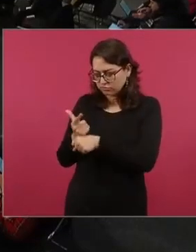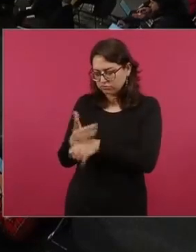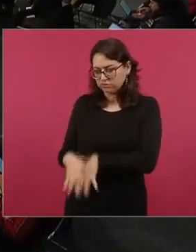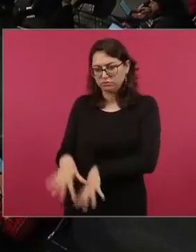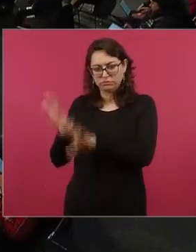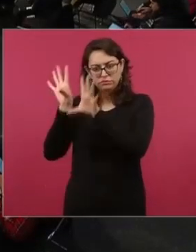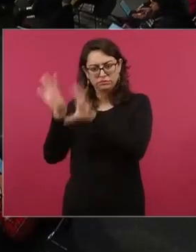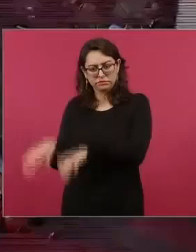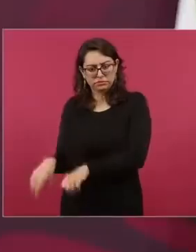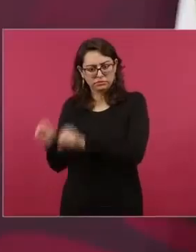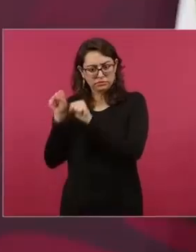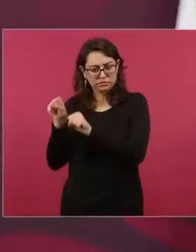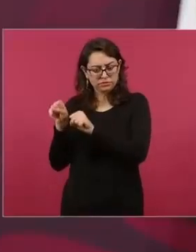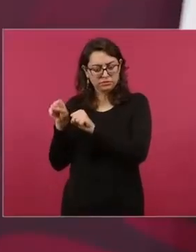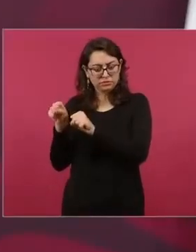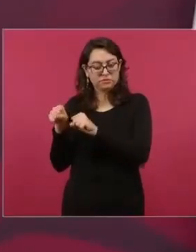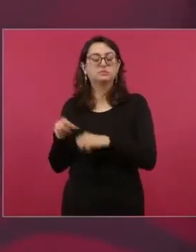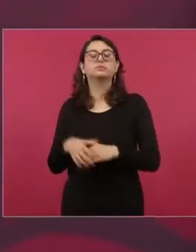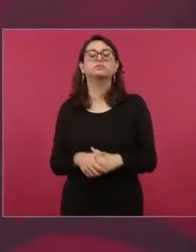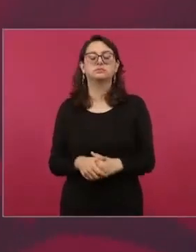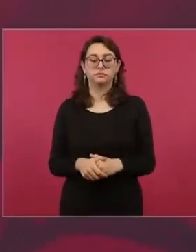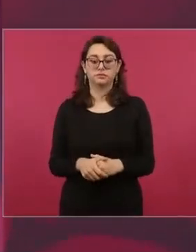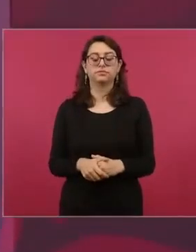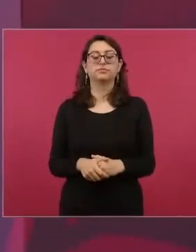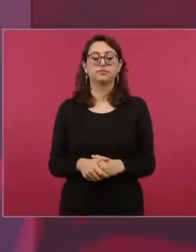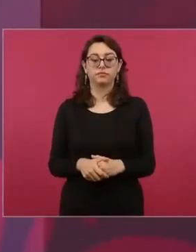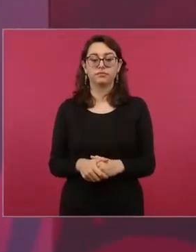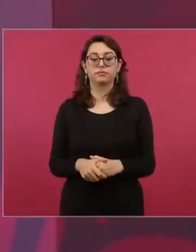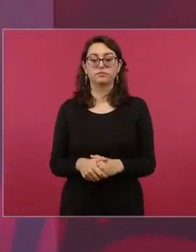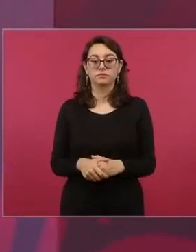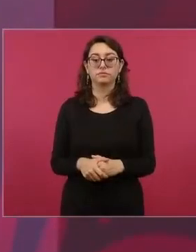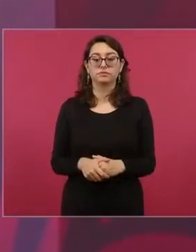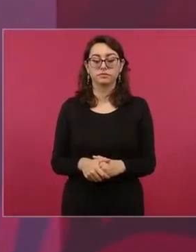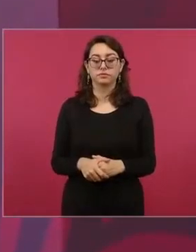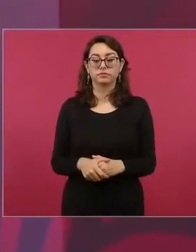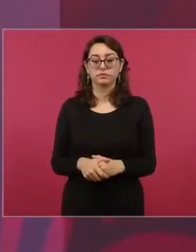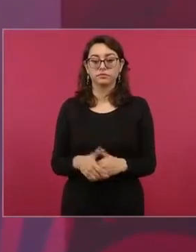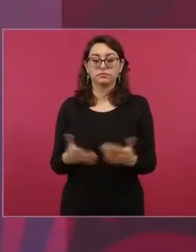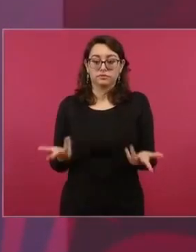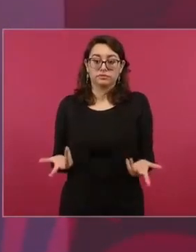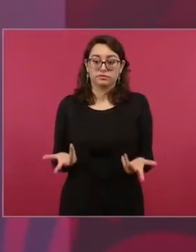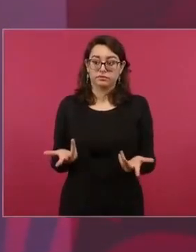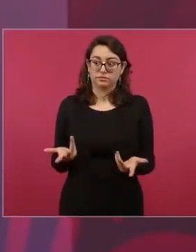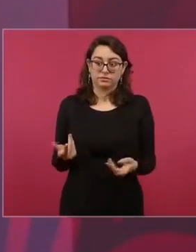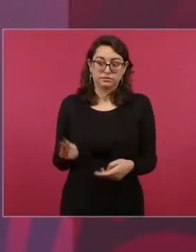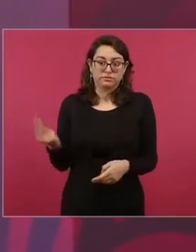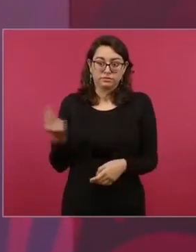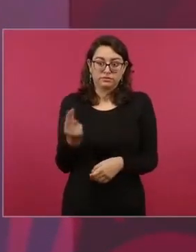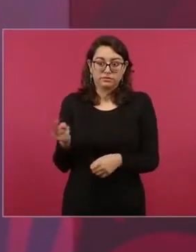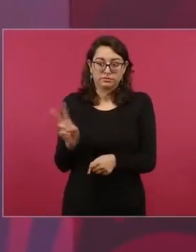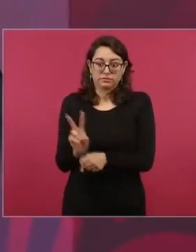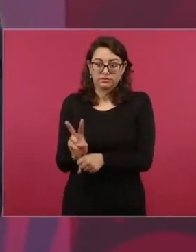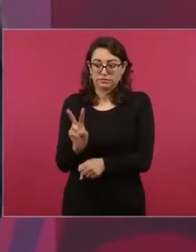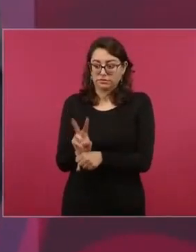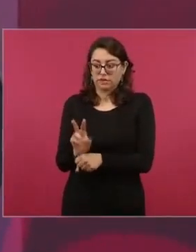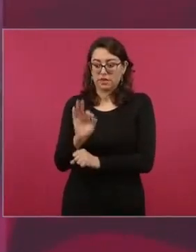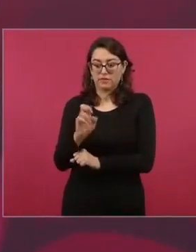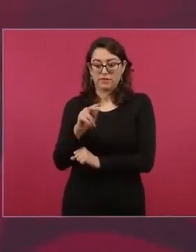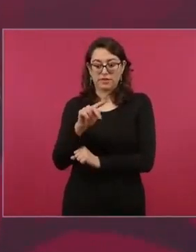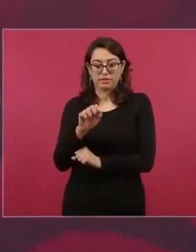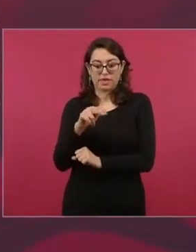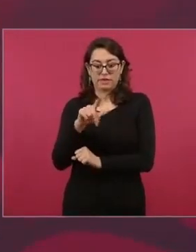federal. Bueno, si no lo hizo con propósito de distribuirlo de manera ilegal, no tiene por qué preocuparse, dijo